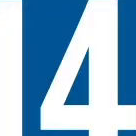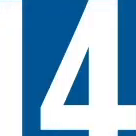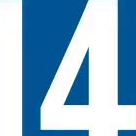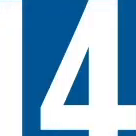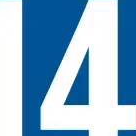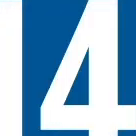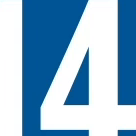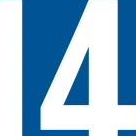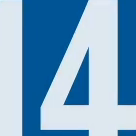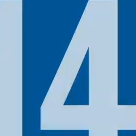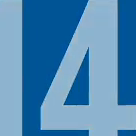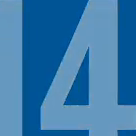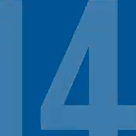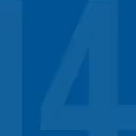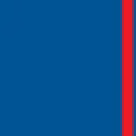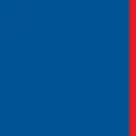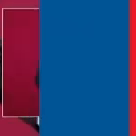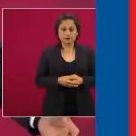149.614 muertes.